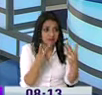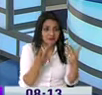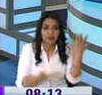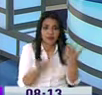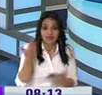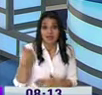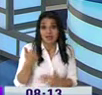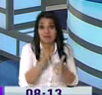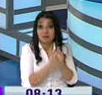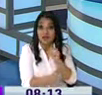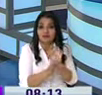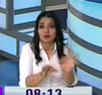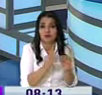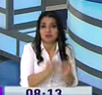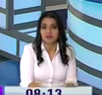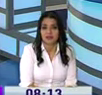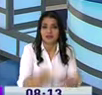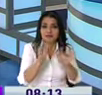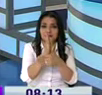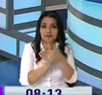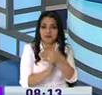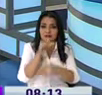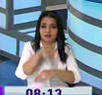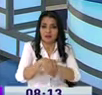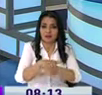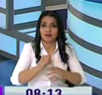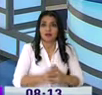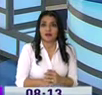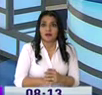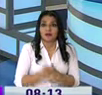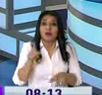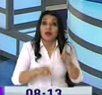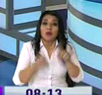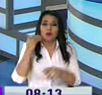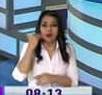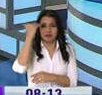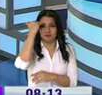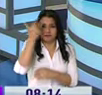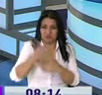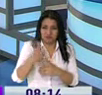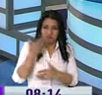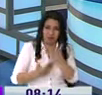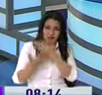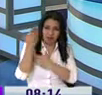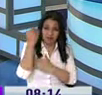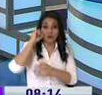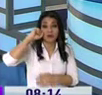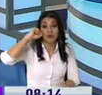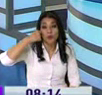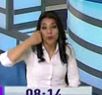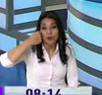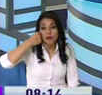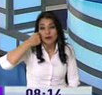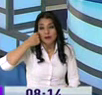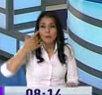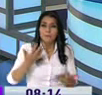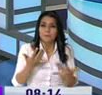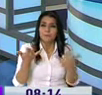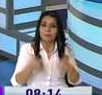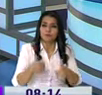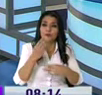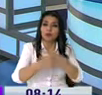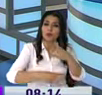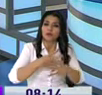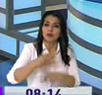que ocurra hoy, 18 horas. Los que son un poco mayores a nosotros nos recuerdan del partido cuando se jugó el Mundial de